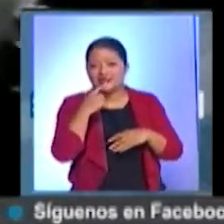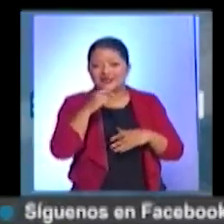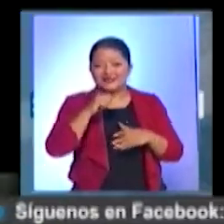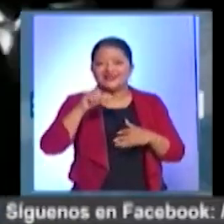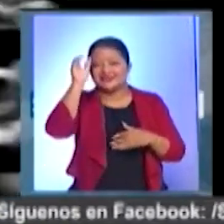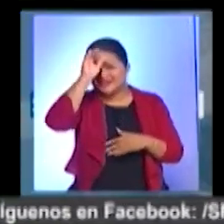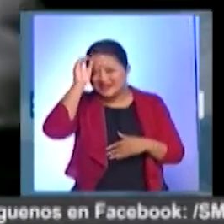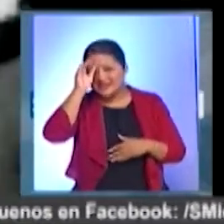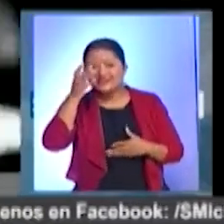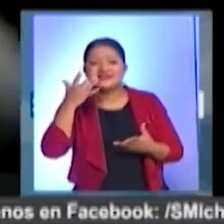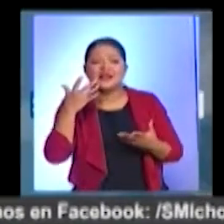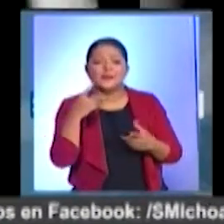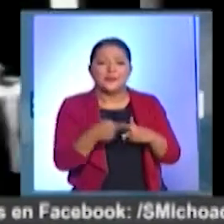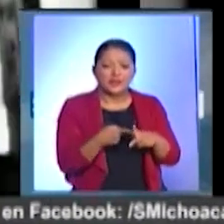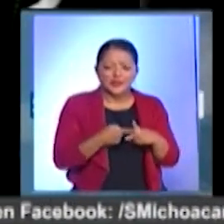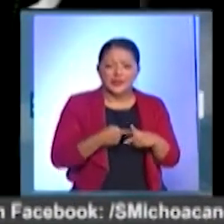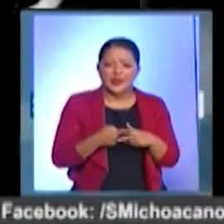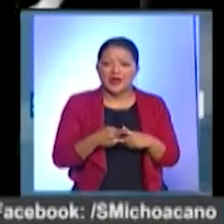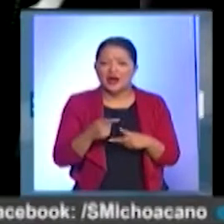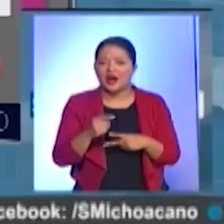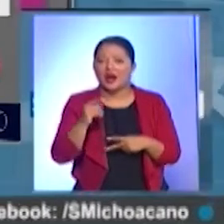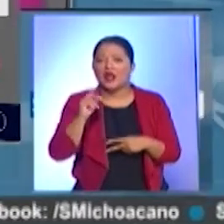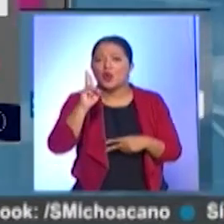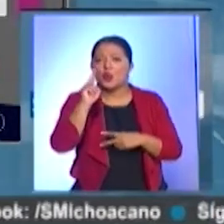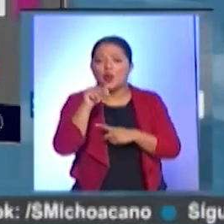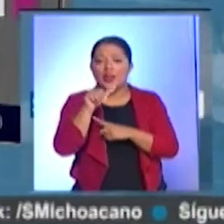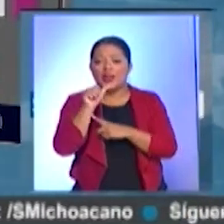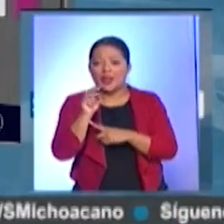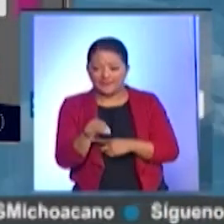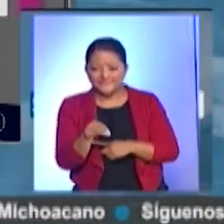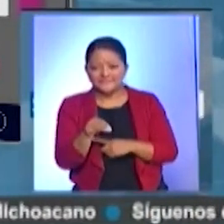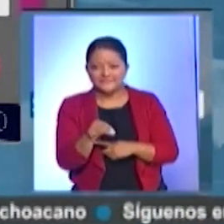ciencia y matemáticas de la unam campus morelia